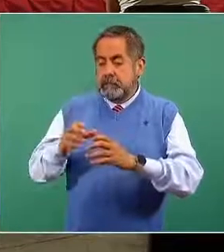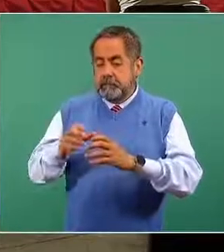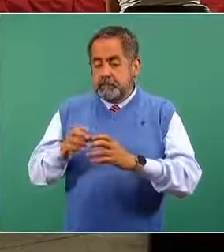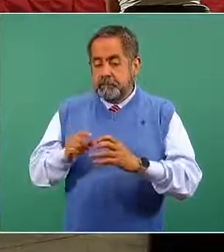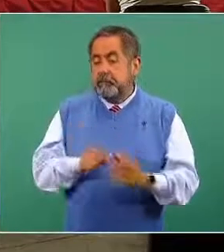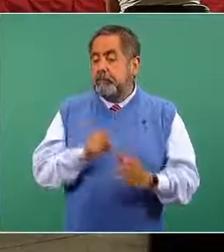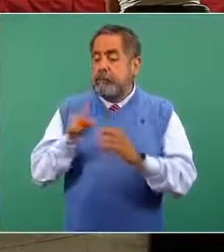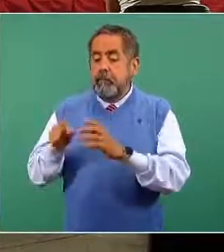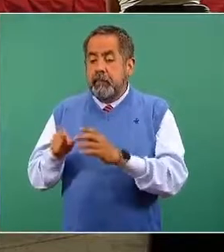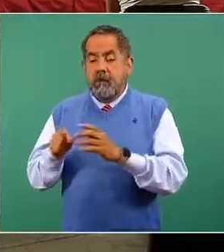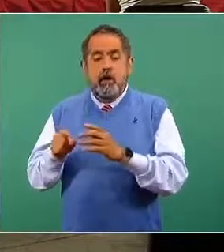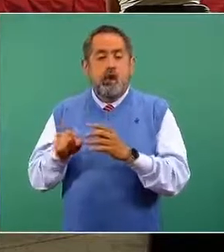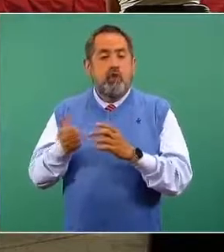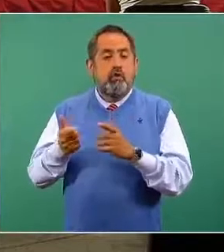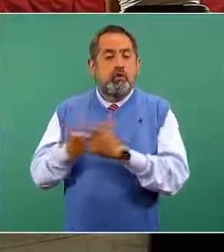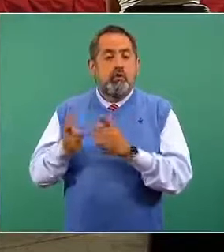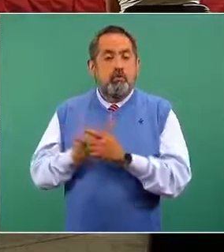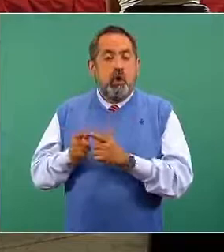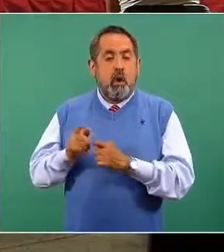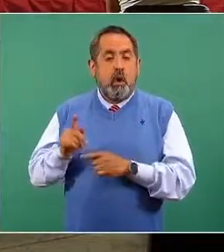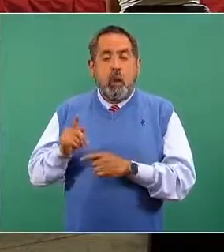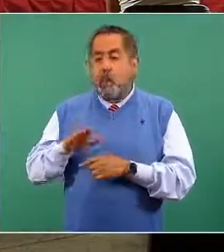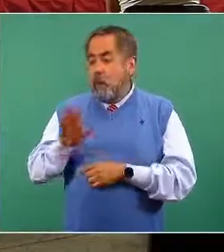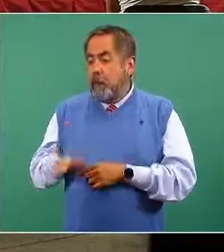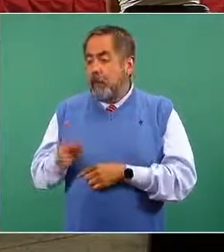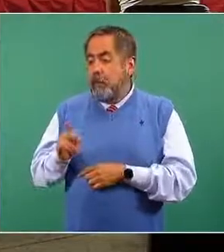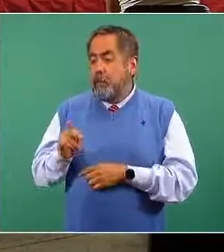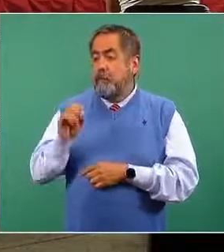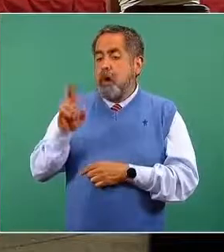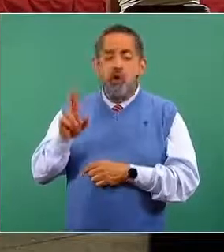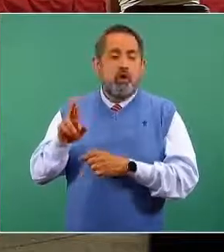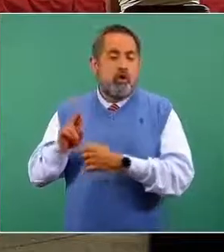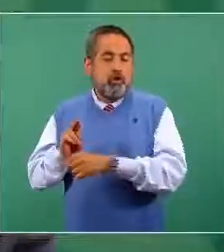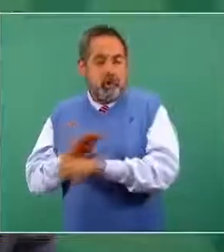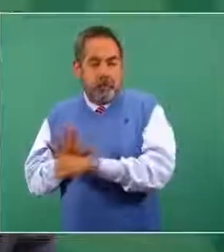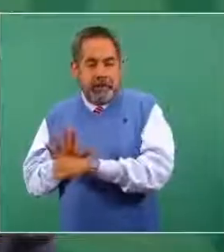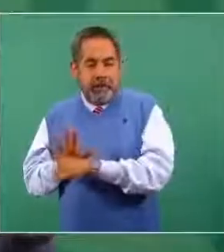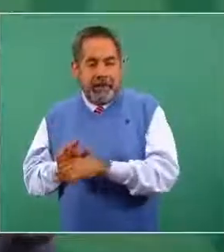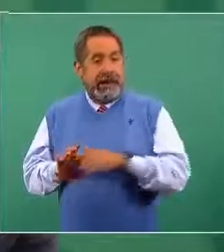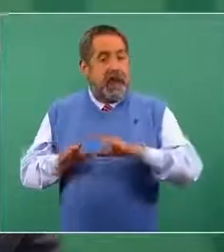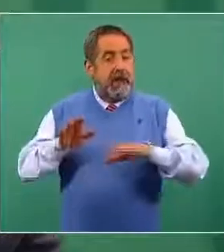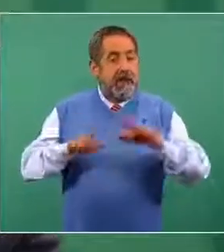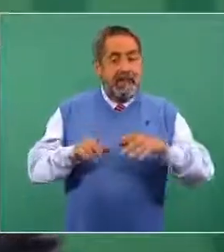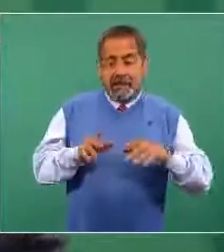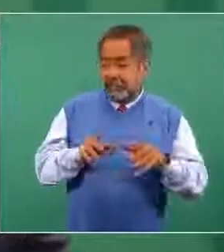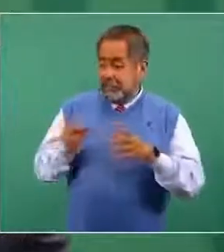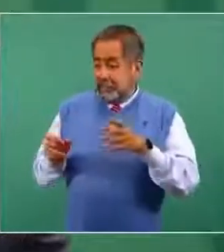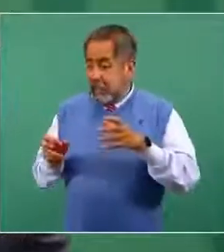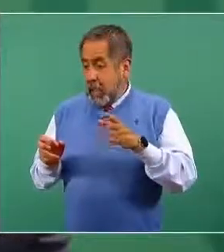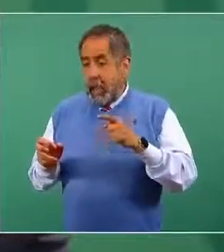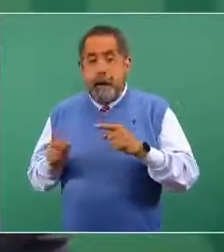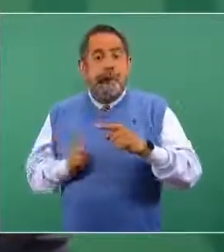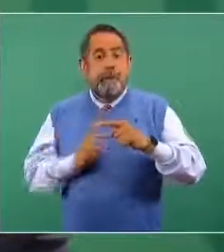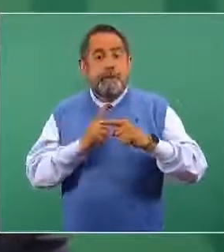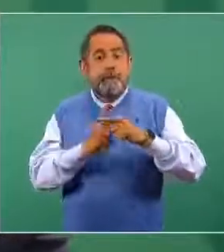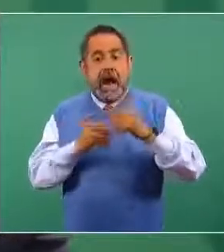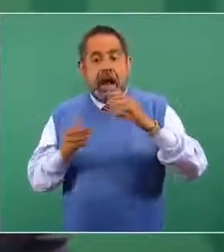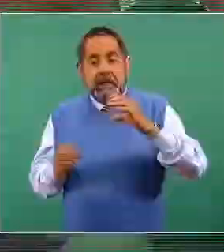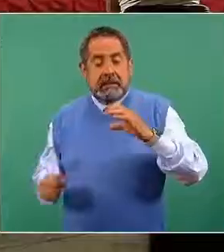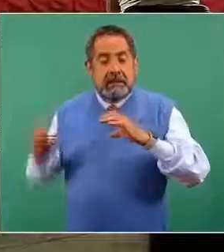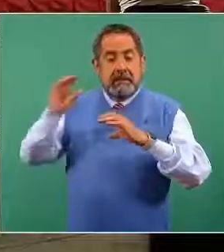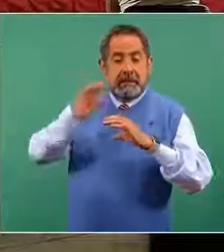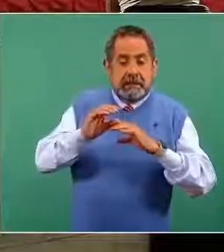potencialmente fueron por COVID. Lo que también hemos identificado que han estado haciendo es que toman este subgrupo y lo suman a este